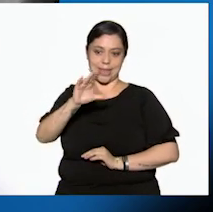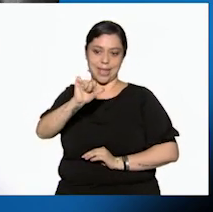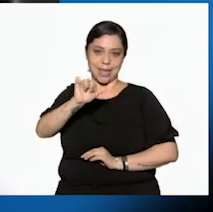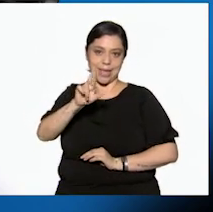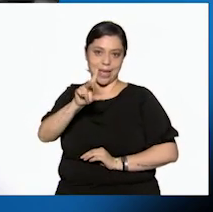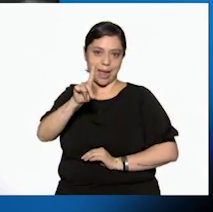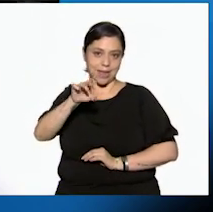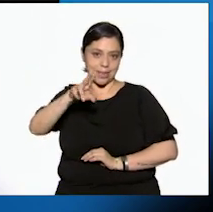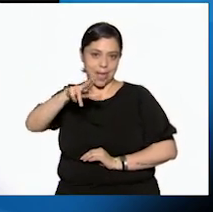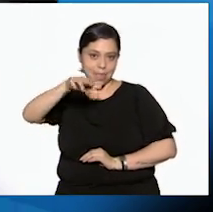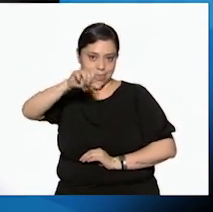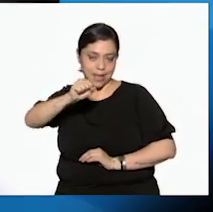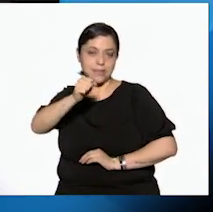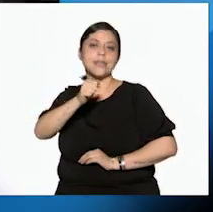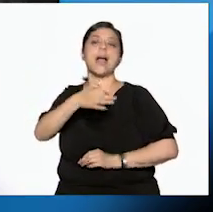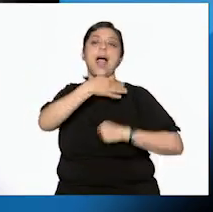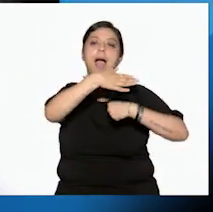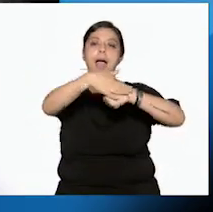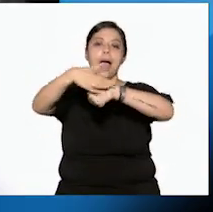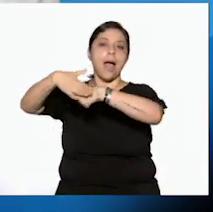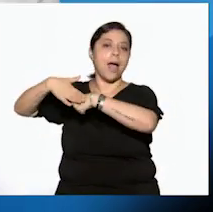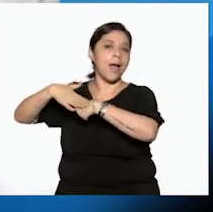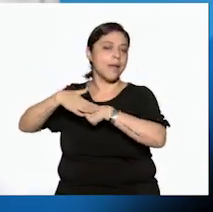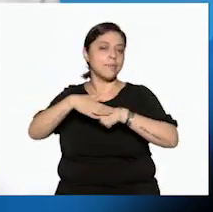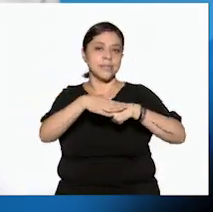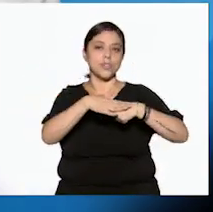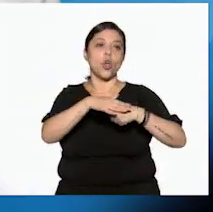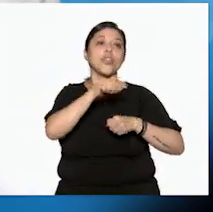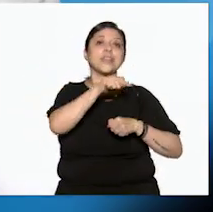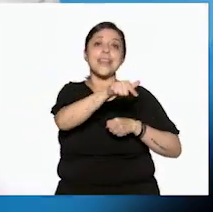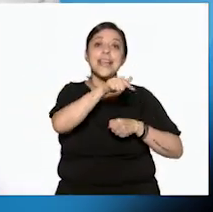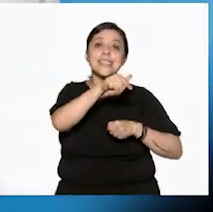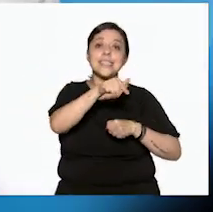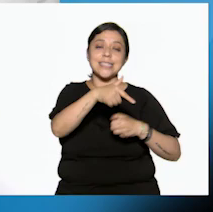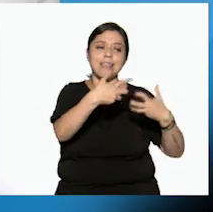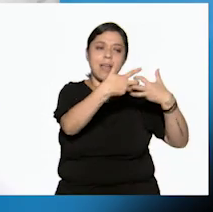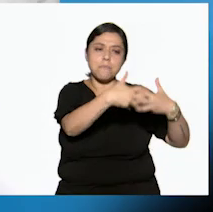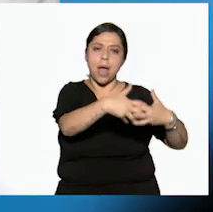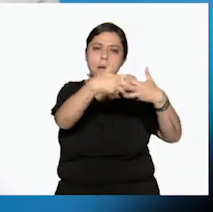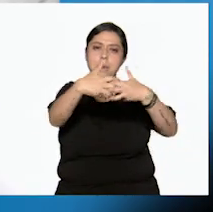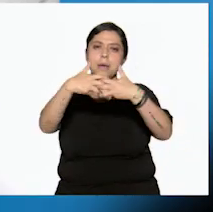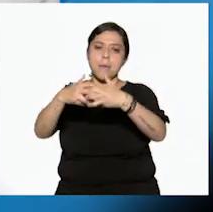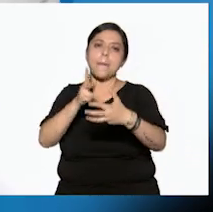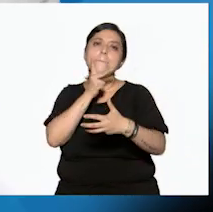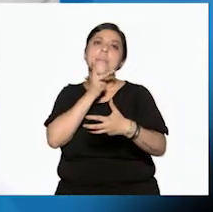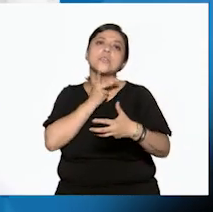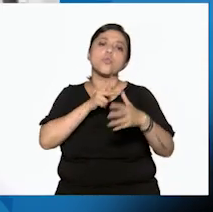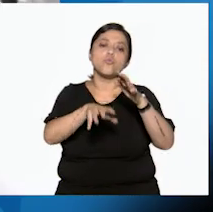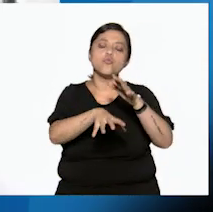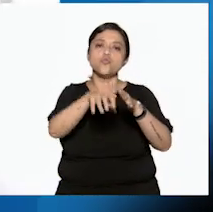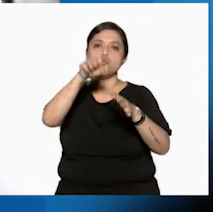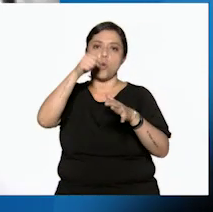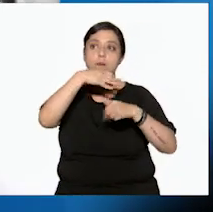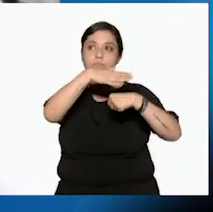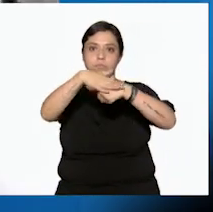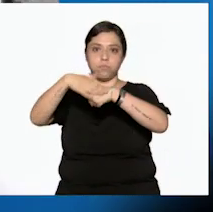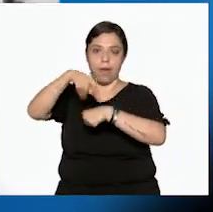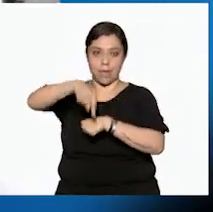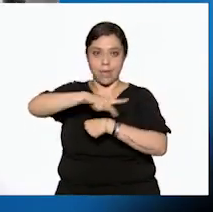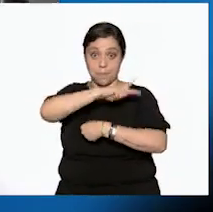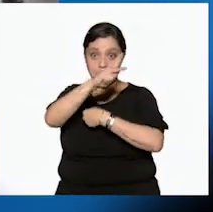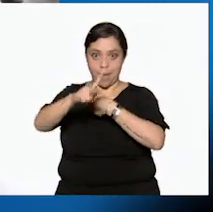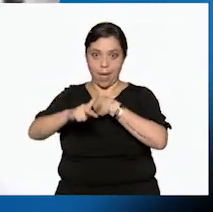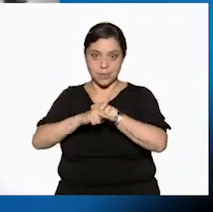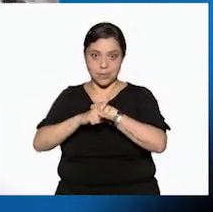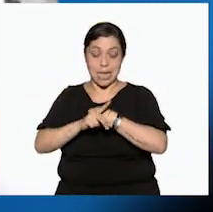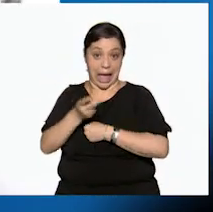Río decretó la expropiación de las 17 compañías petroleras que laboraban en el país. A partir de ese